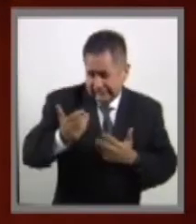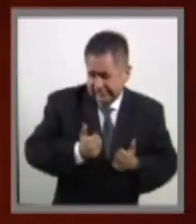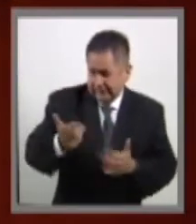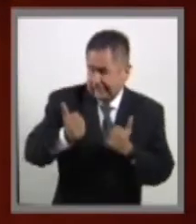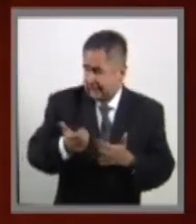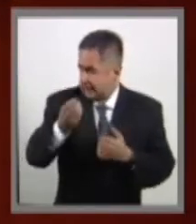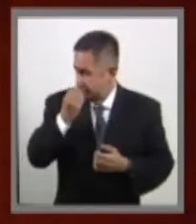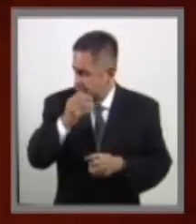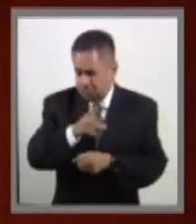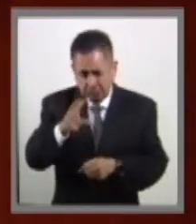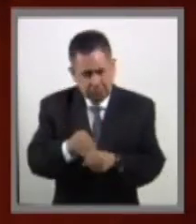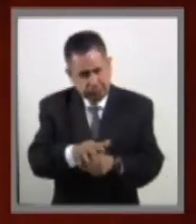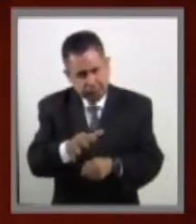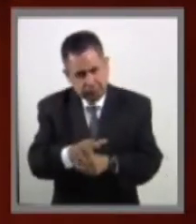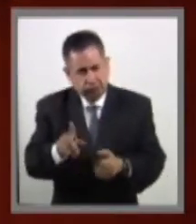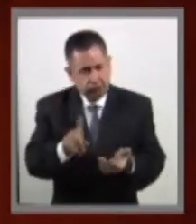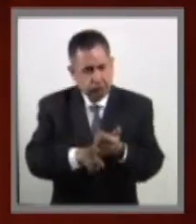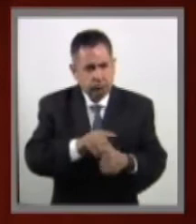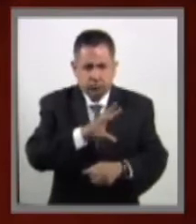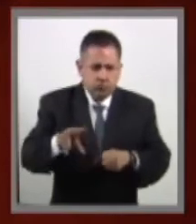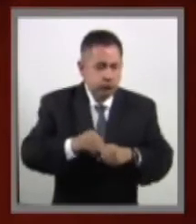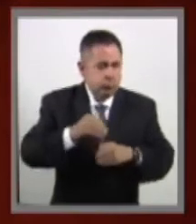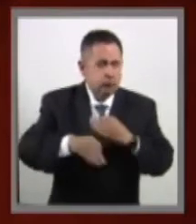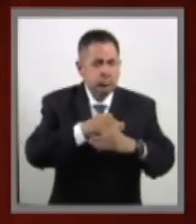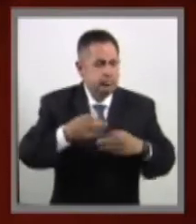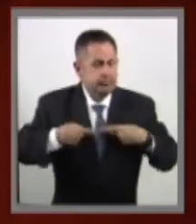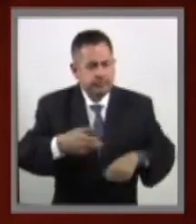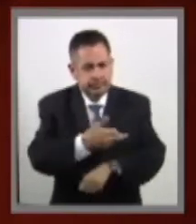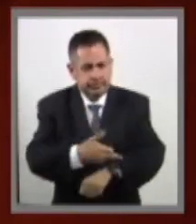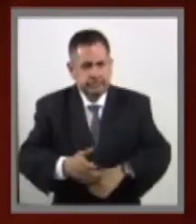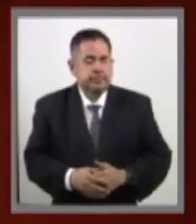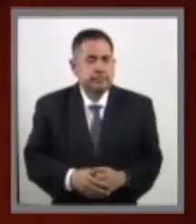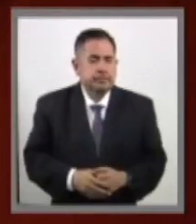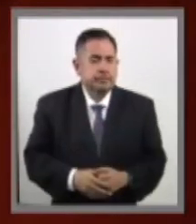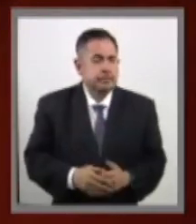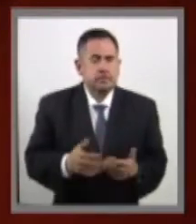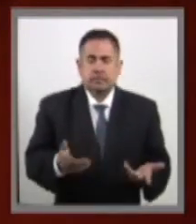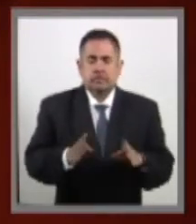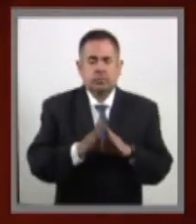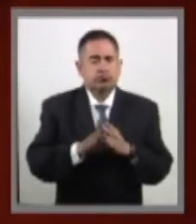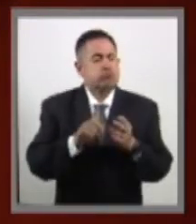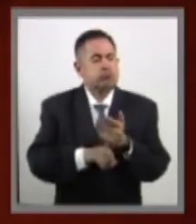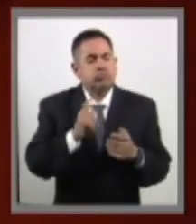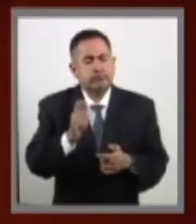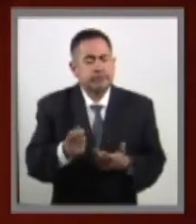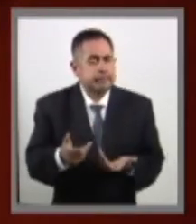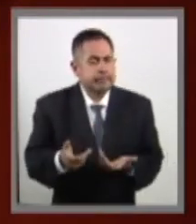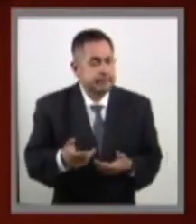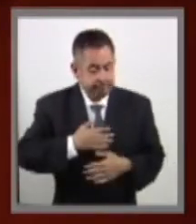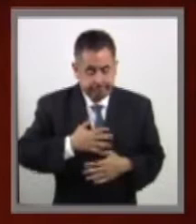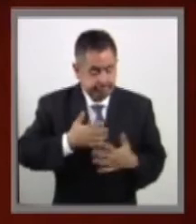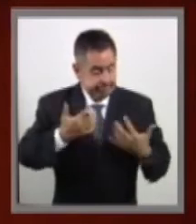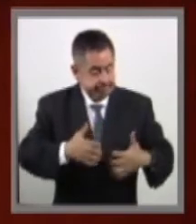alimentaria que satisfaga las necesidades de todas las familias. No podemos permitir que nuestra